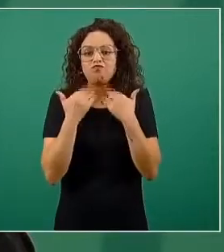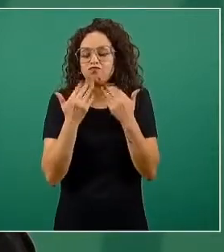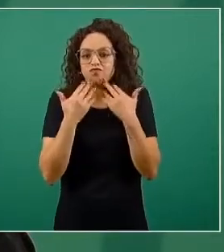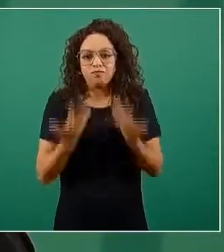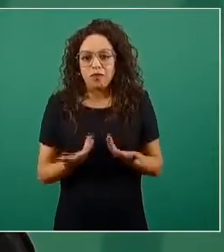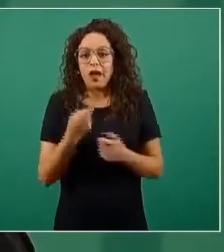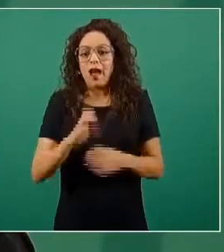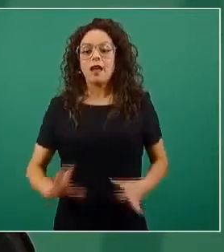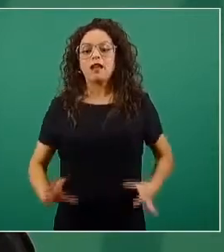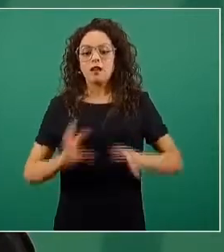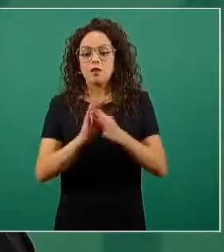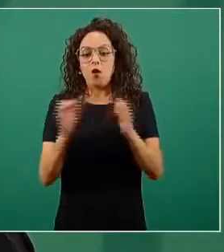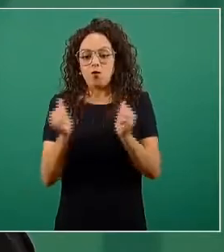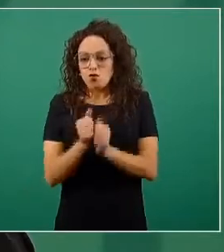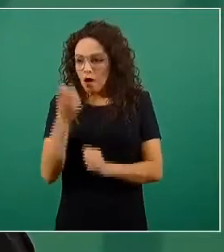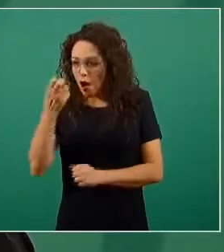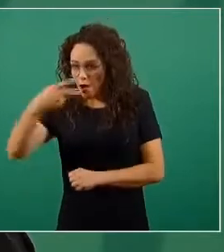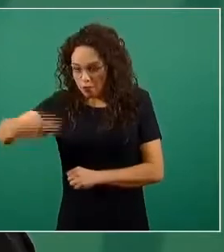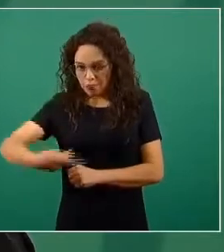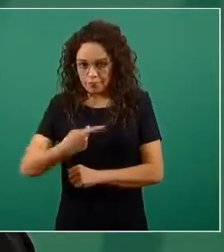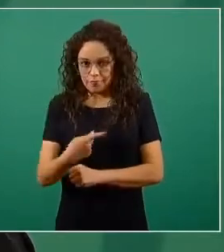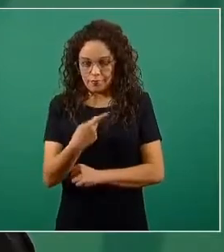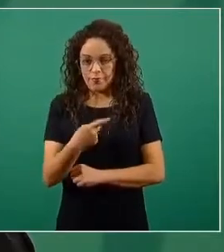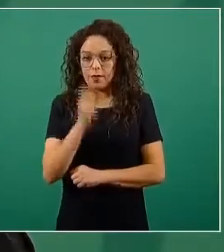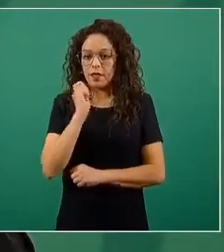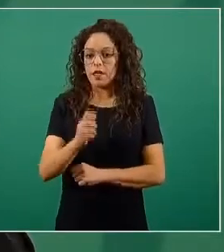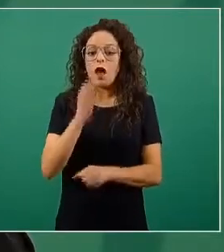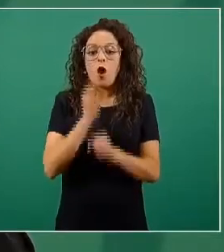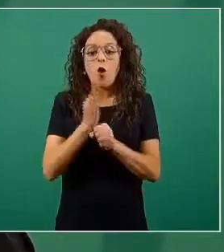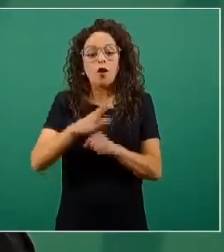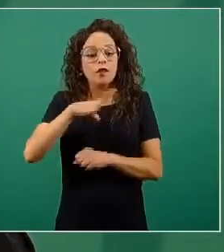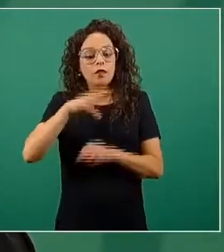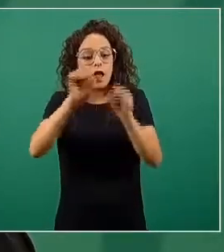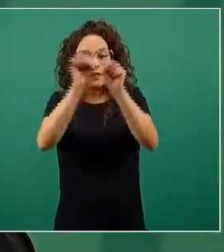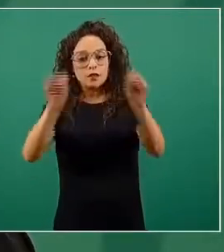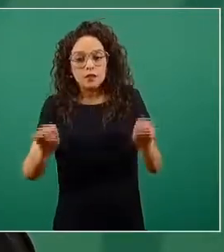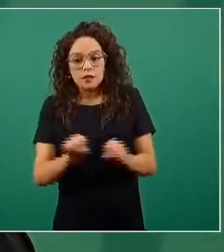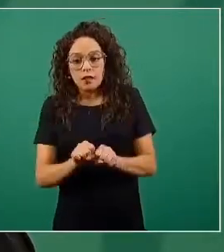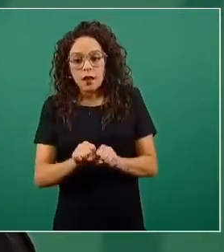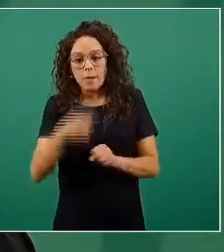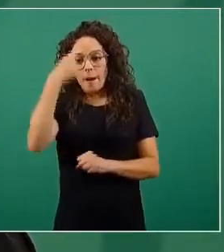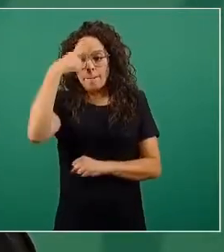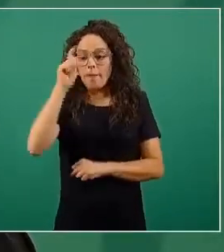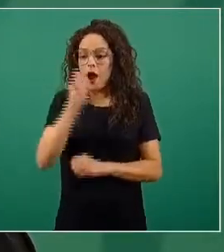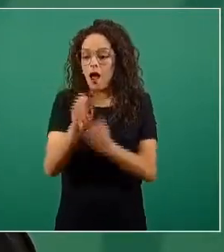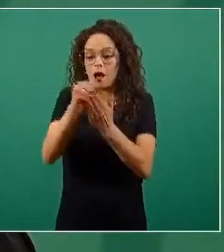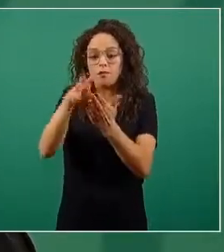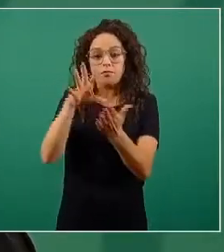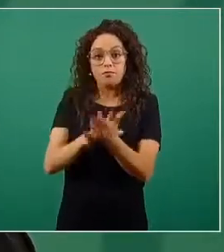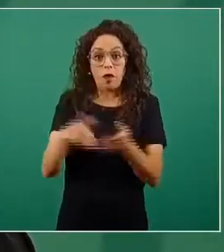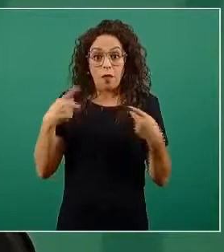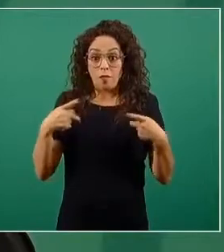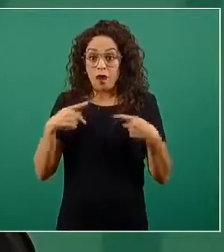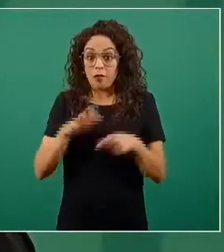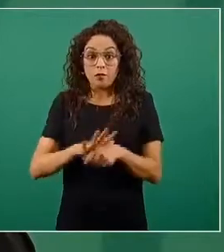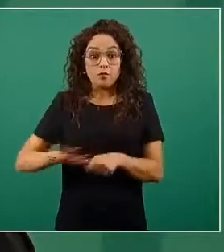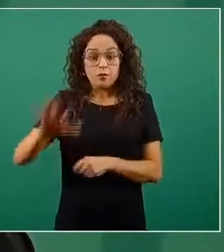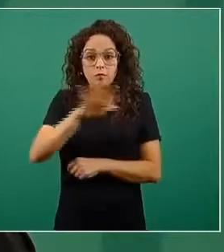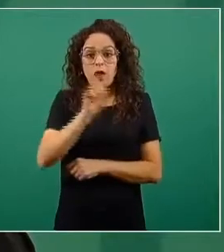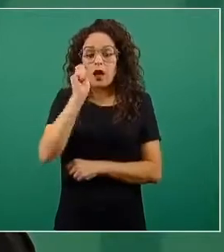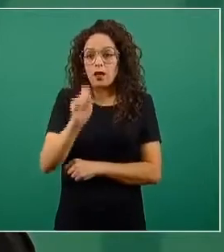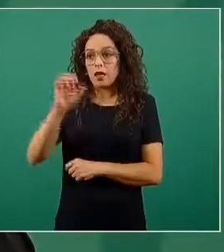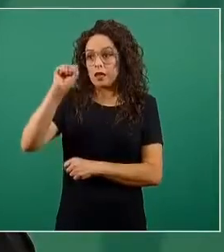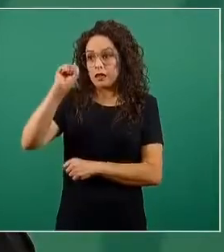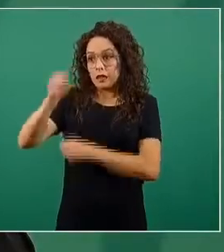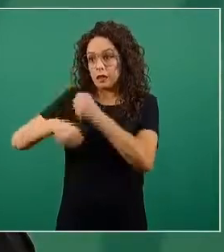preguntas. Más allá del sistema que actualmente tenemos activo para hacer el registro de la población de 60 años y más